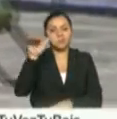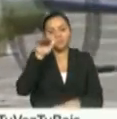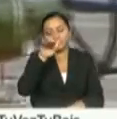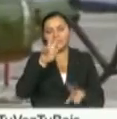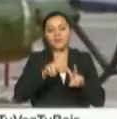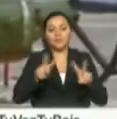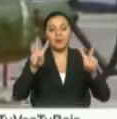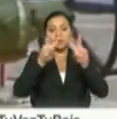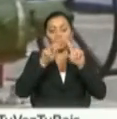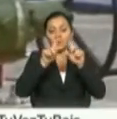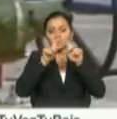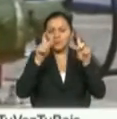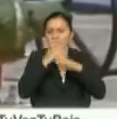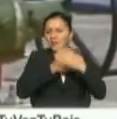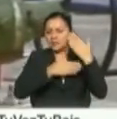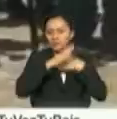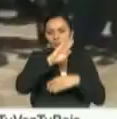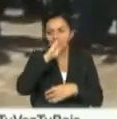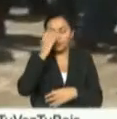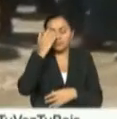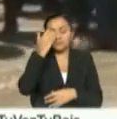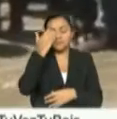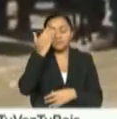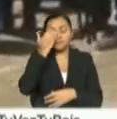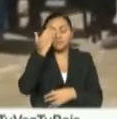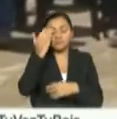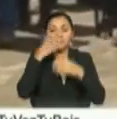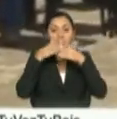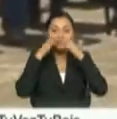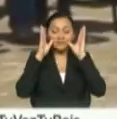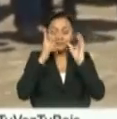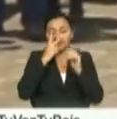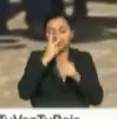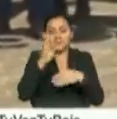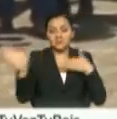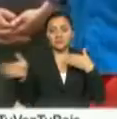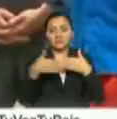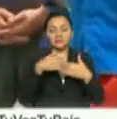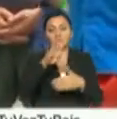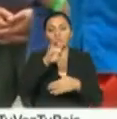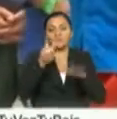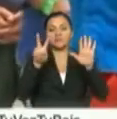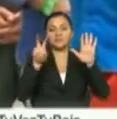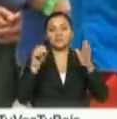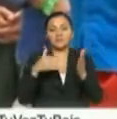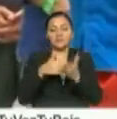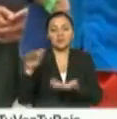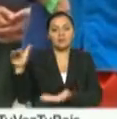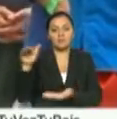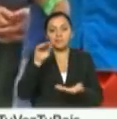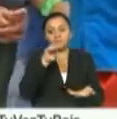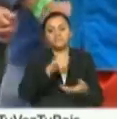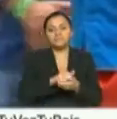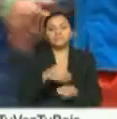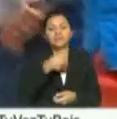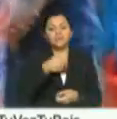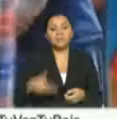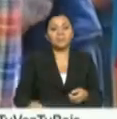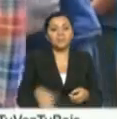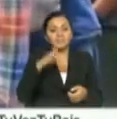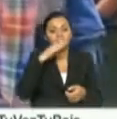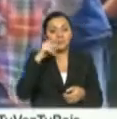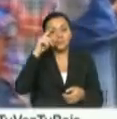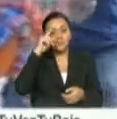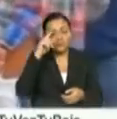de la empresa en su historia. Para diciembre se espera que cierre con 470.000 barriles. El presidente de la República,